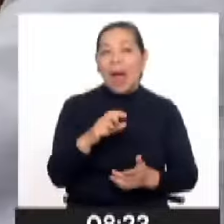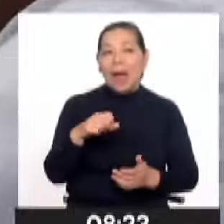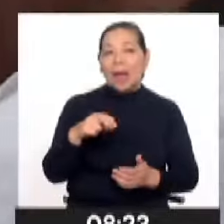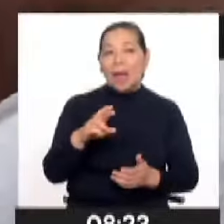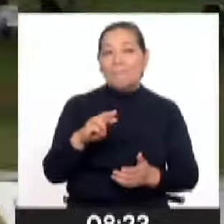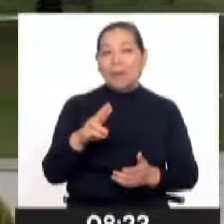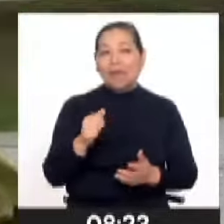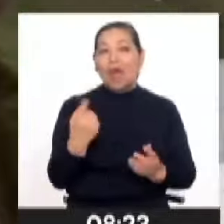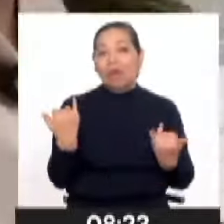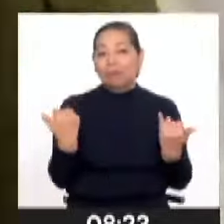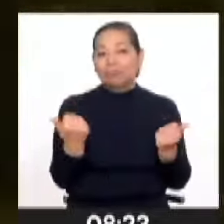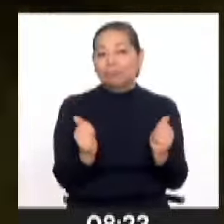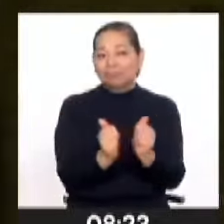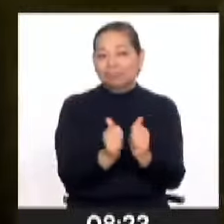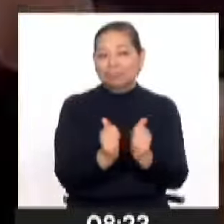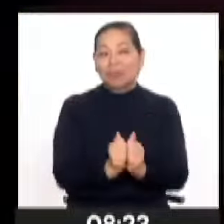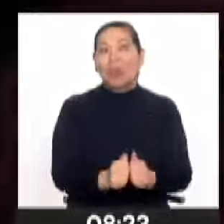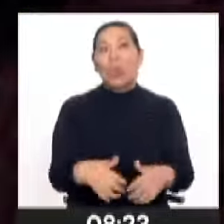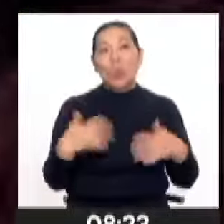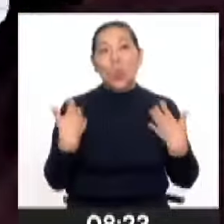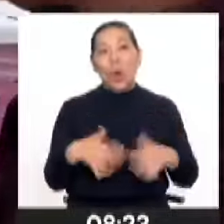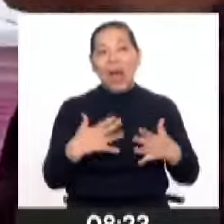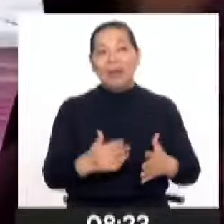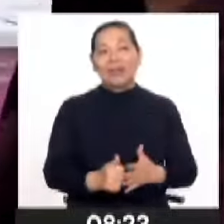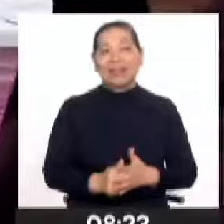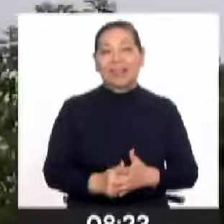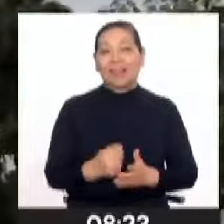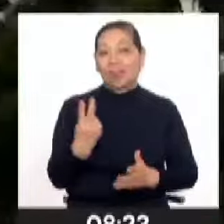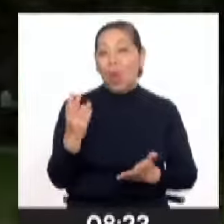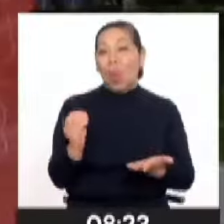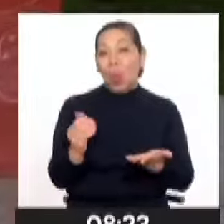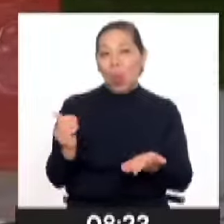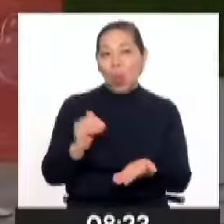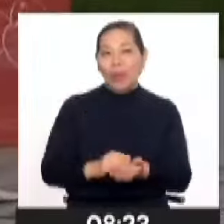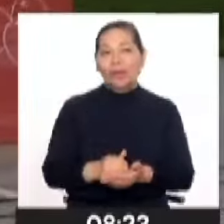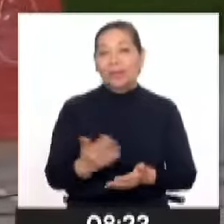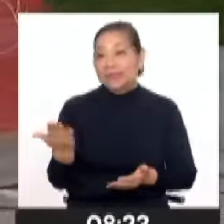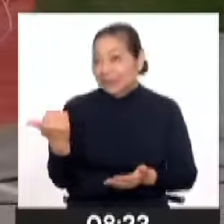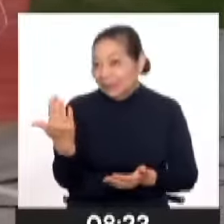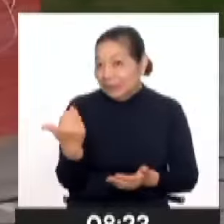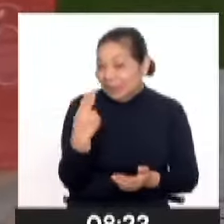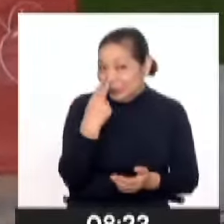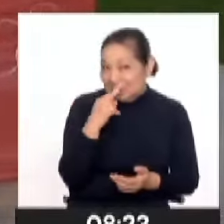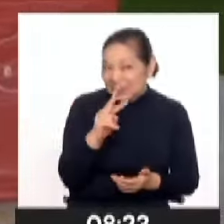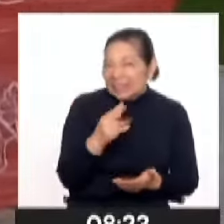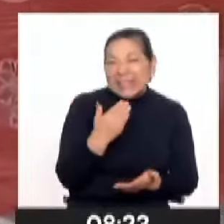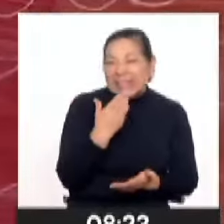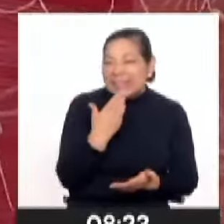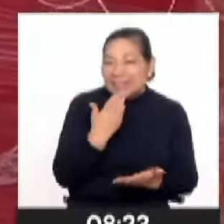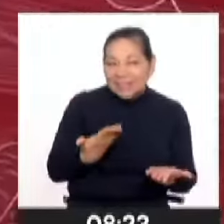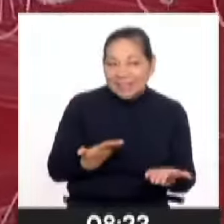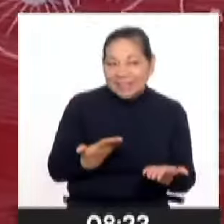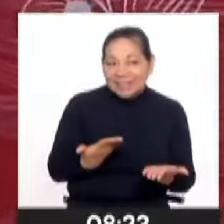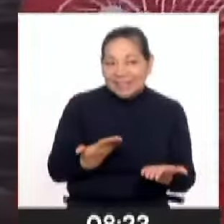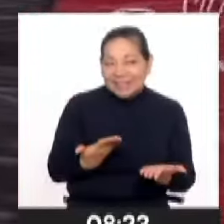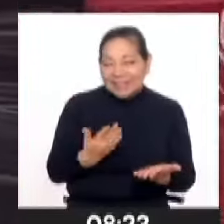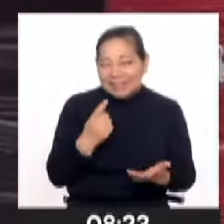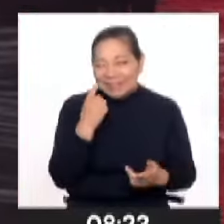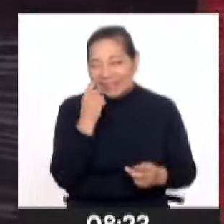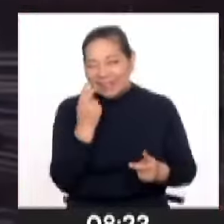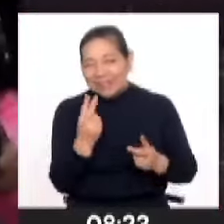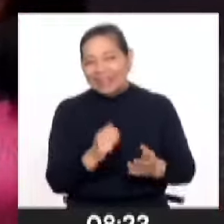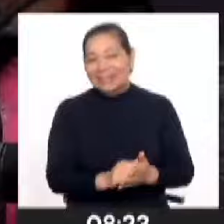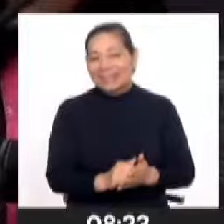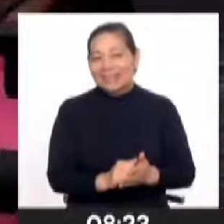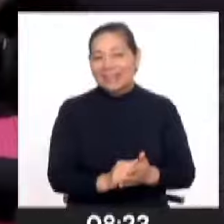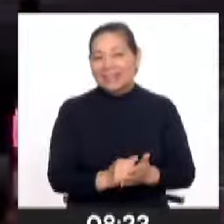María, nos acompañan ahora. Datazo, datazo. ¿Hay 2 co-conductores? Sí. Vengan, vengan, vengan por acá, que esta cámara me da sospechas.